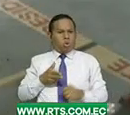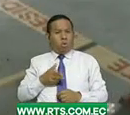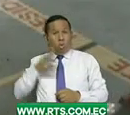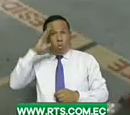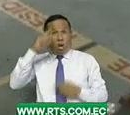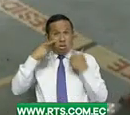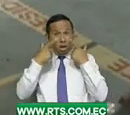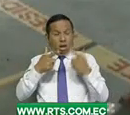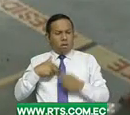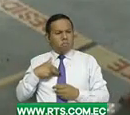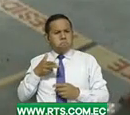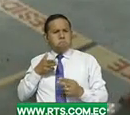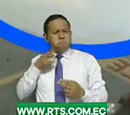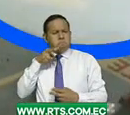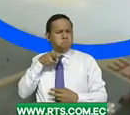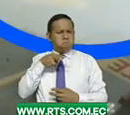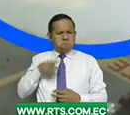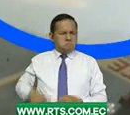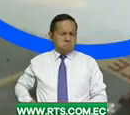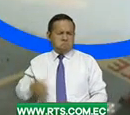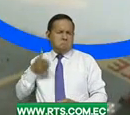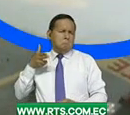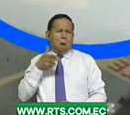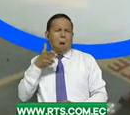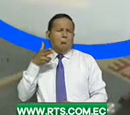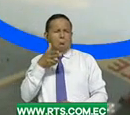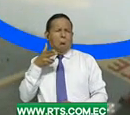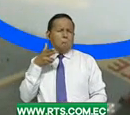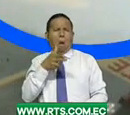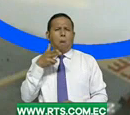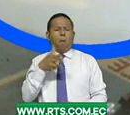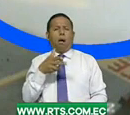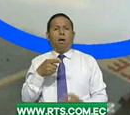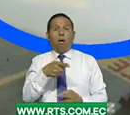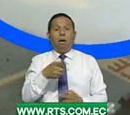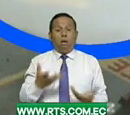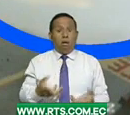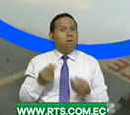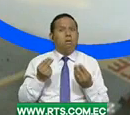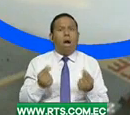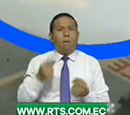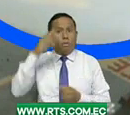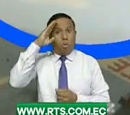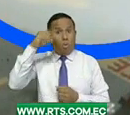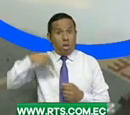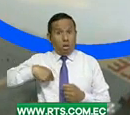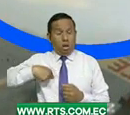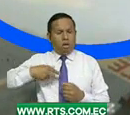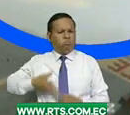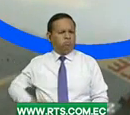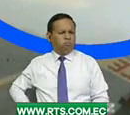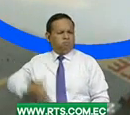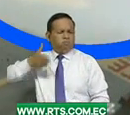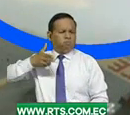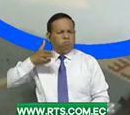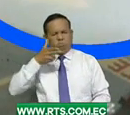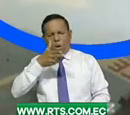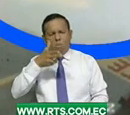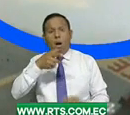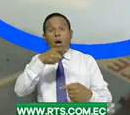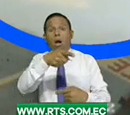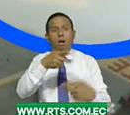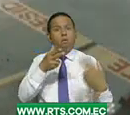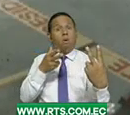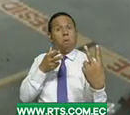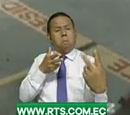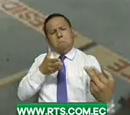Era de un guardia que observaba desde lejos el hecho delictivo. No dudó en sacar una pistola y abrió fuego, enfrentándose a tiros con los